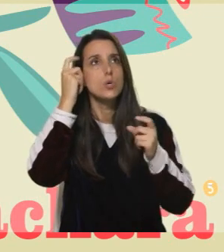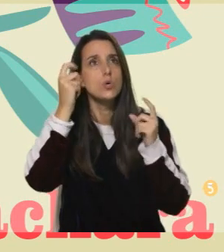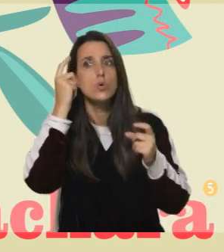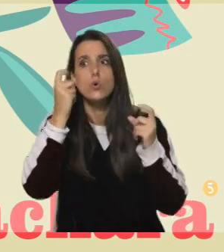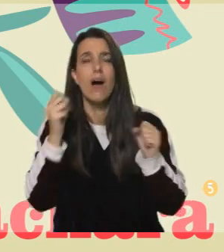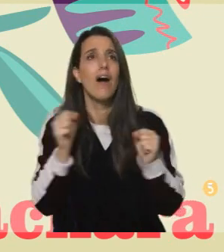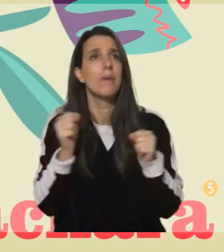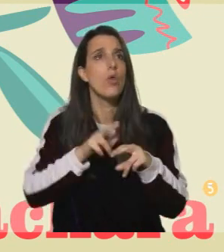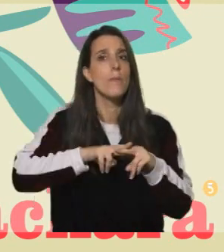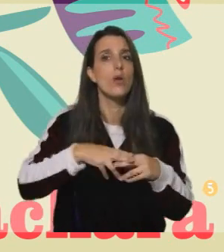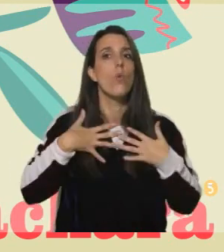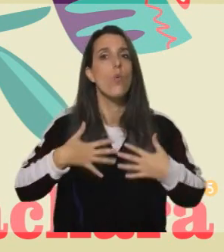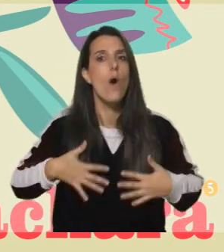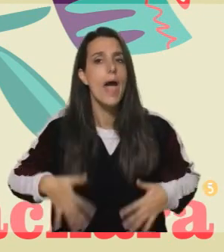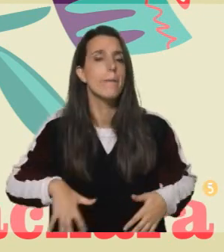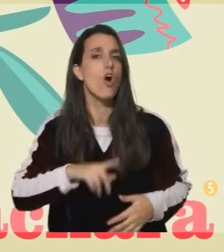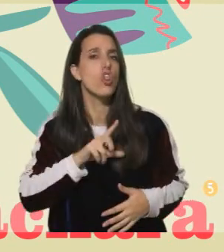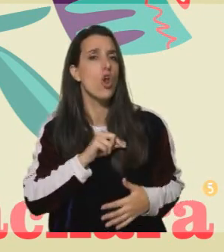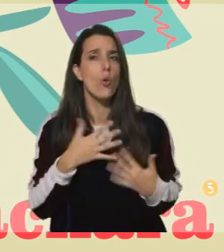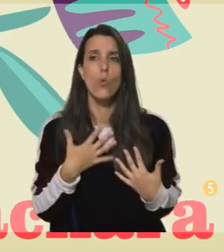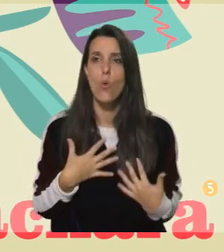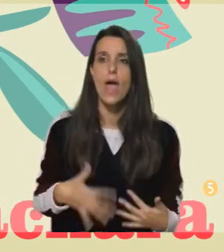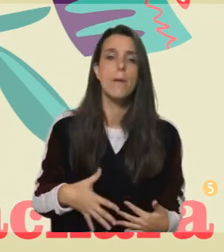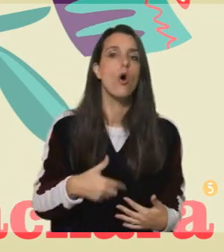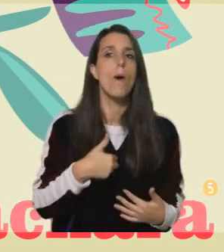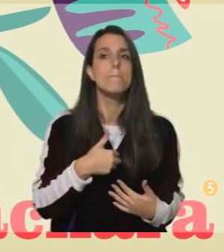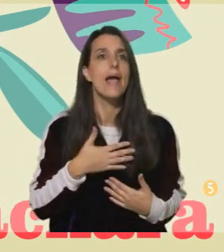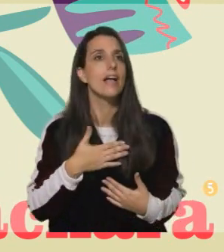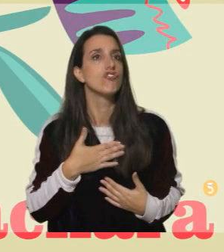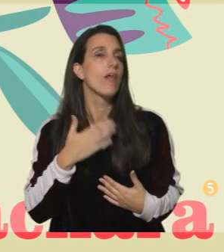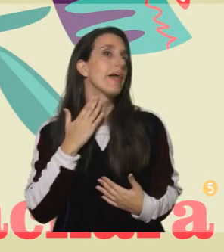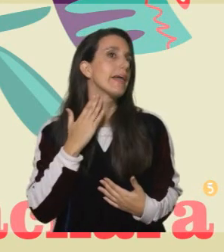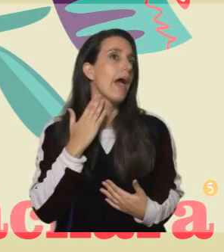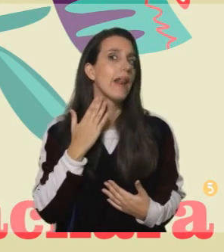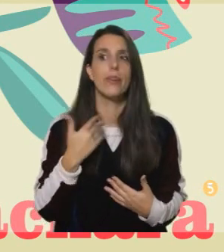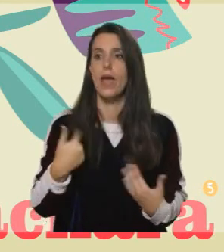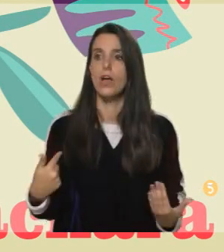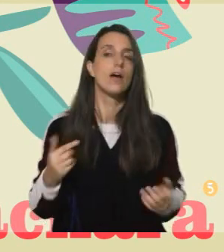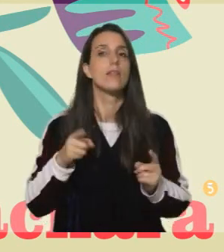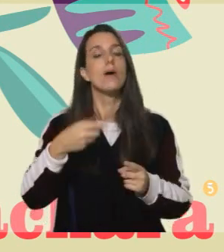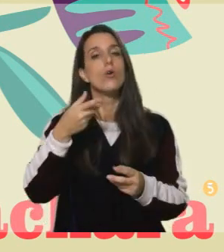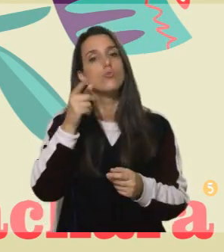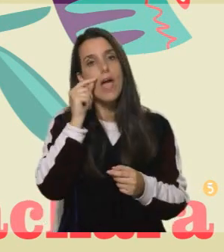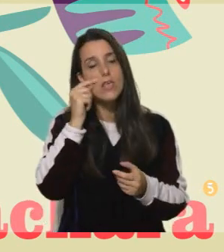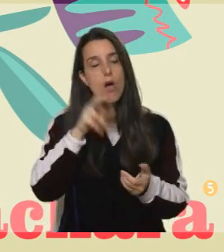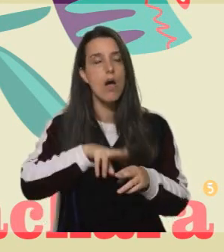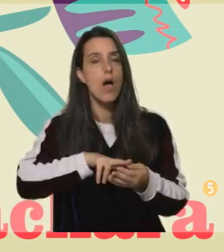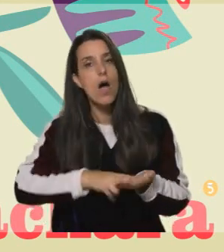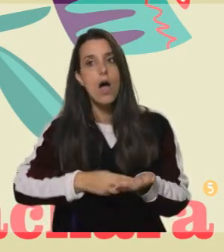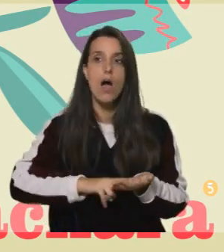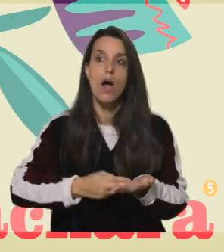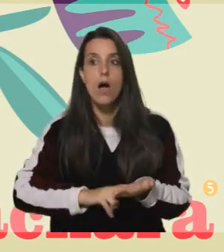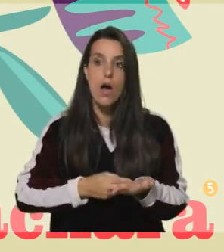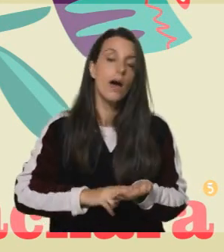el miedo a morir el cuerpo los dolores físicos como dolor en el pecho taquicardia palpitación el sueño también la dificultad No